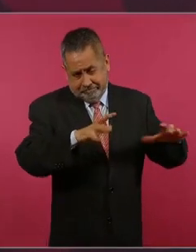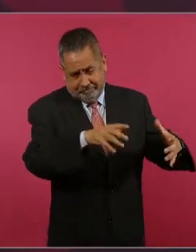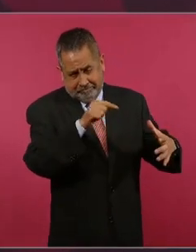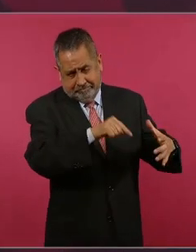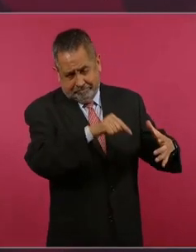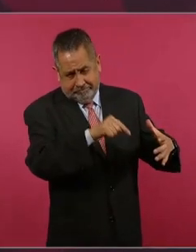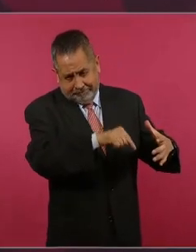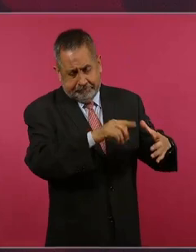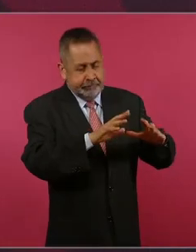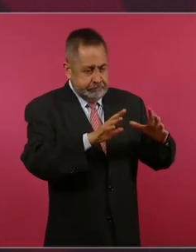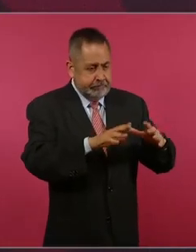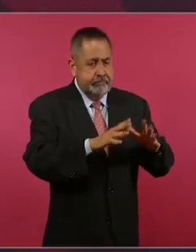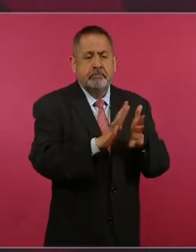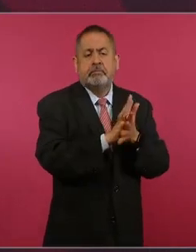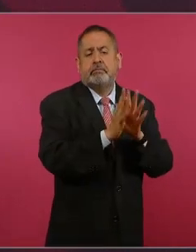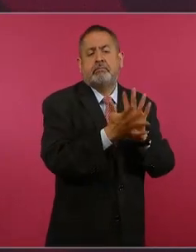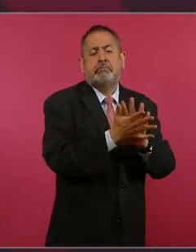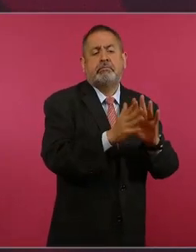Y han llegado,